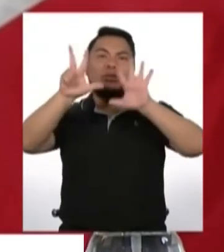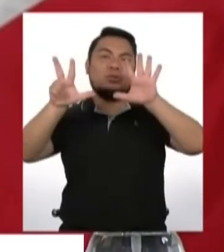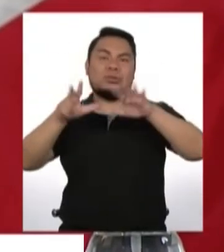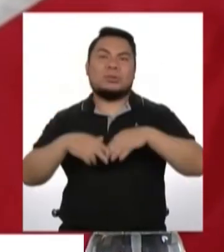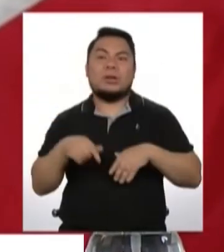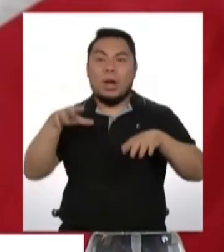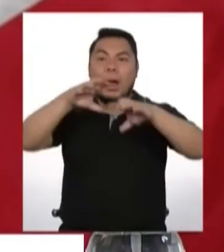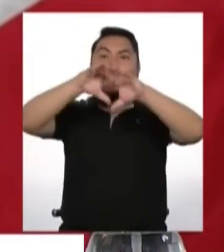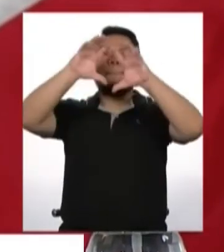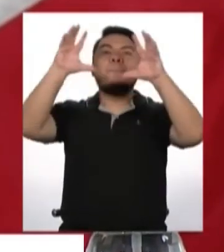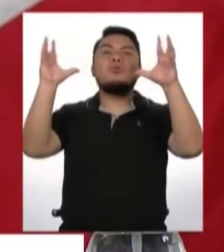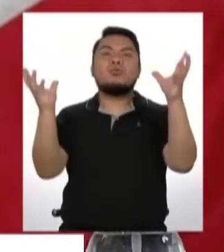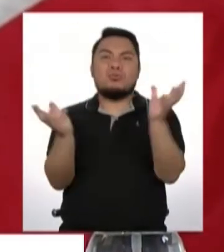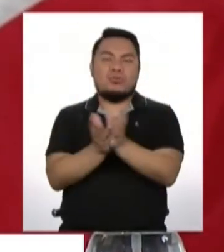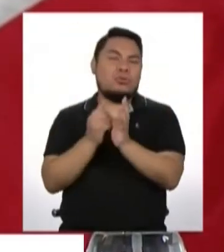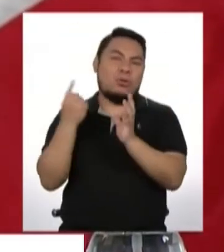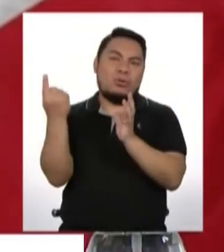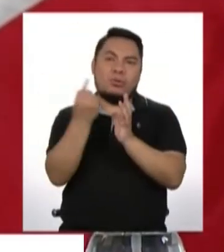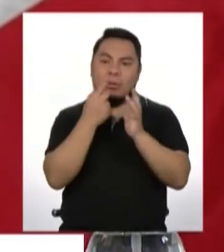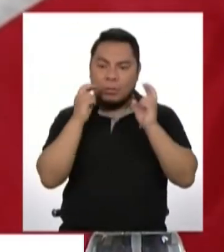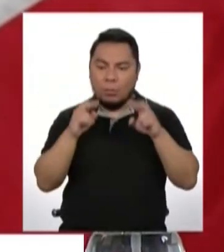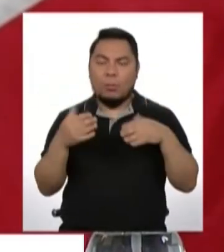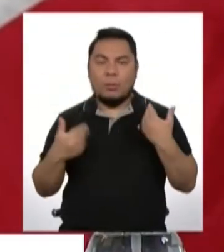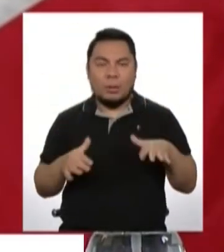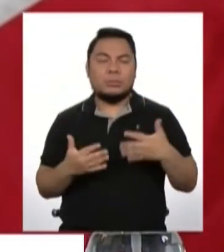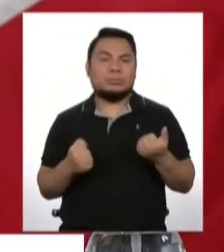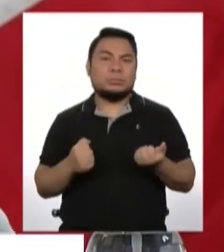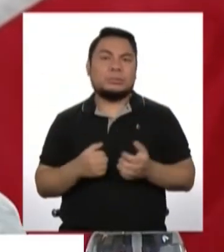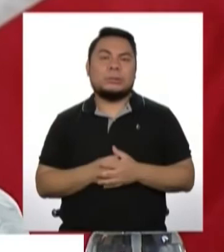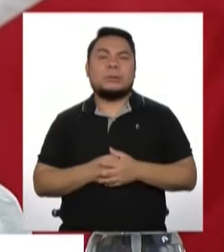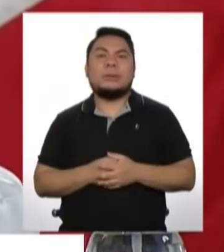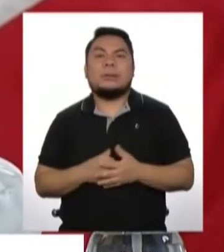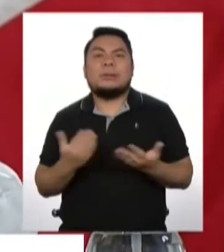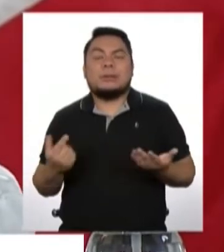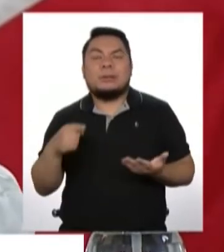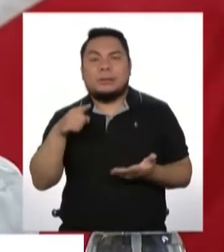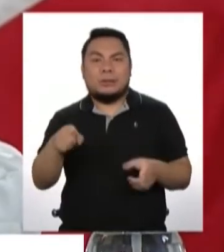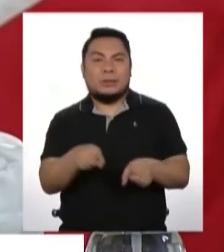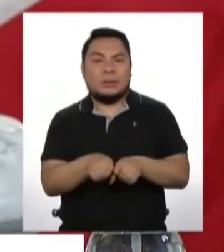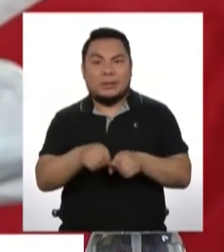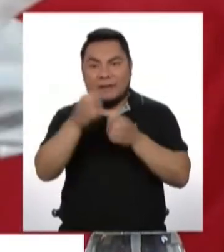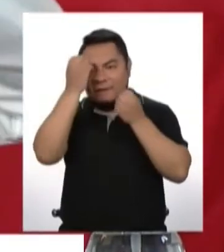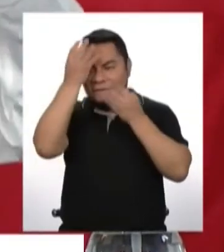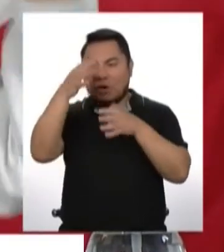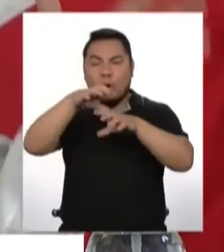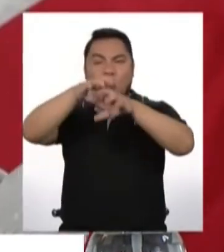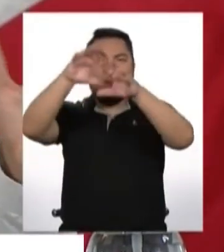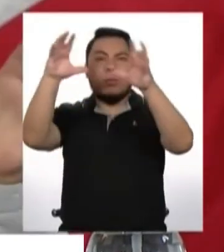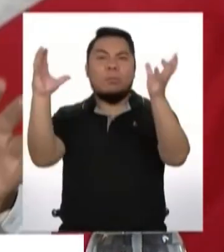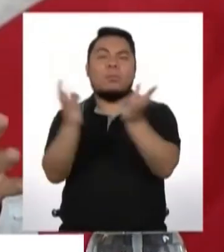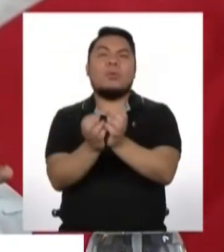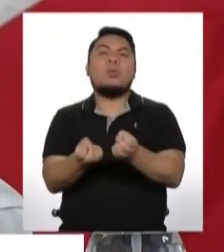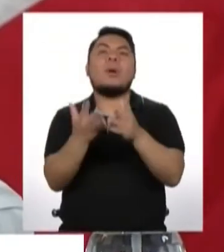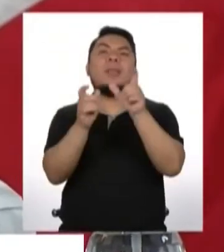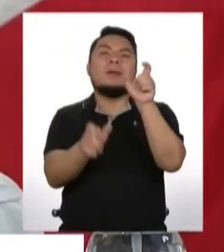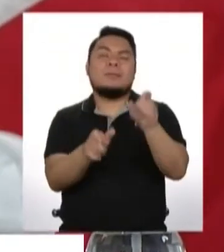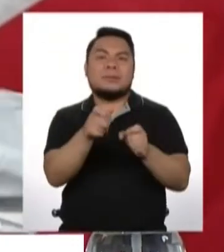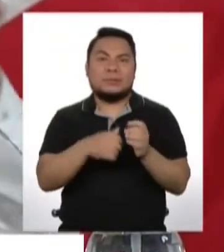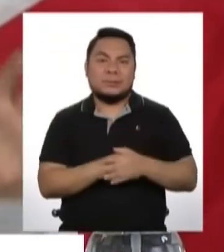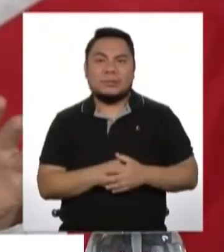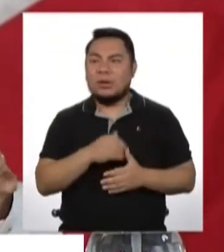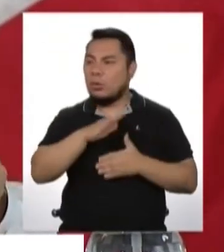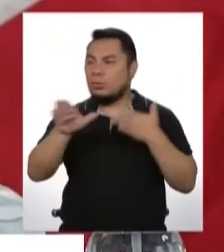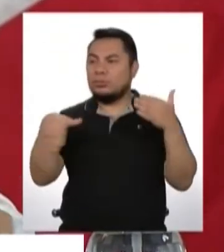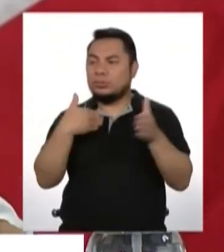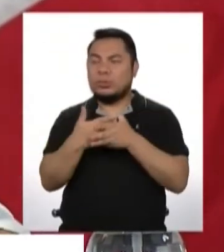1,312,628. O sea, con esa precisión podemos ver, ¿no? Y así como tenemos esa información global de cuántas personas en